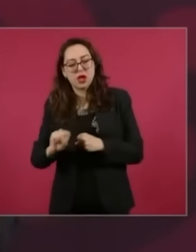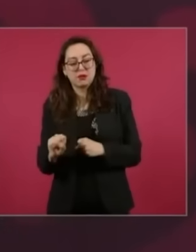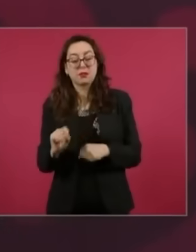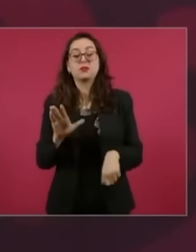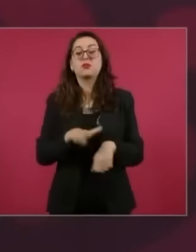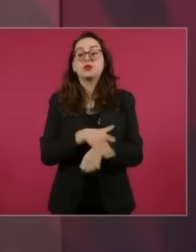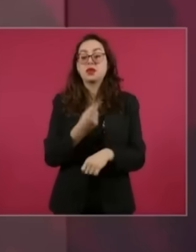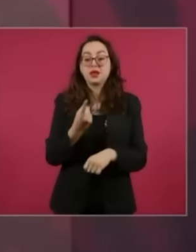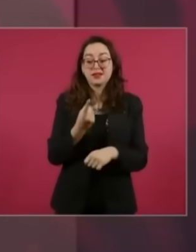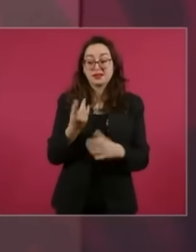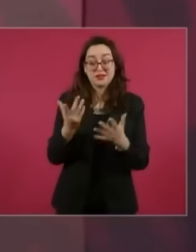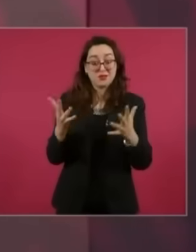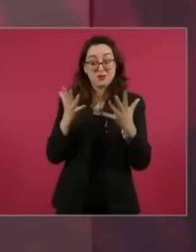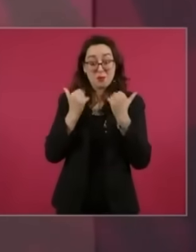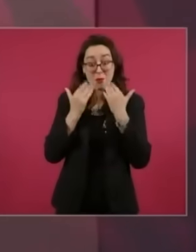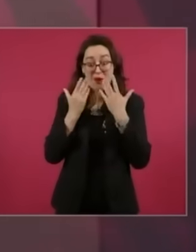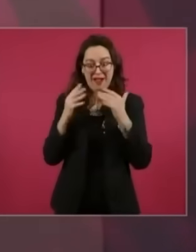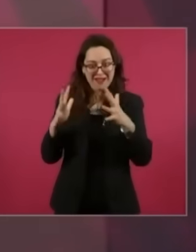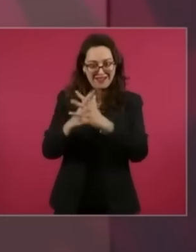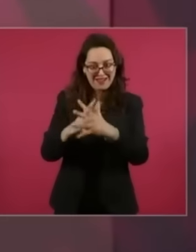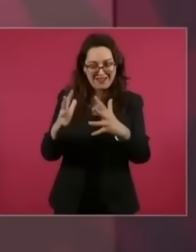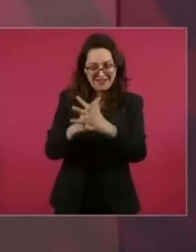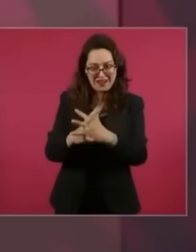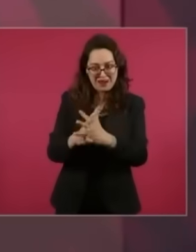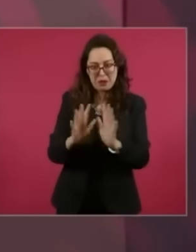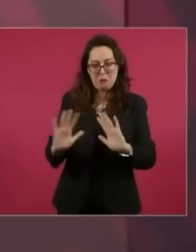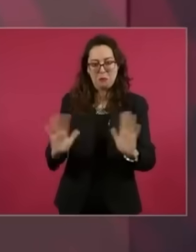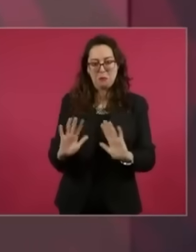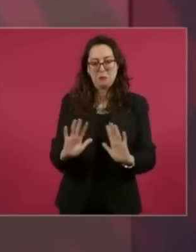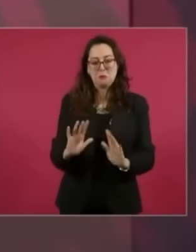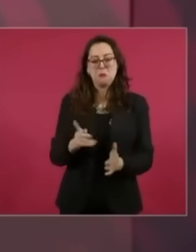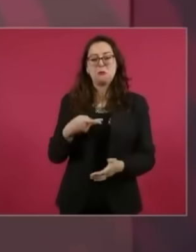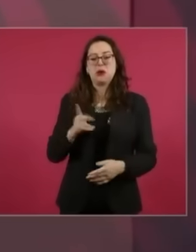porque con la